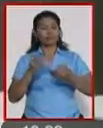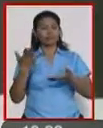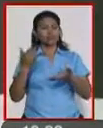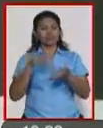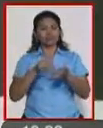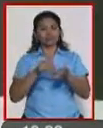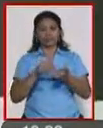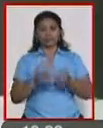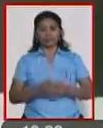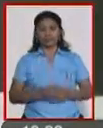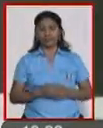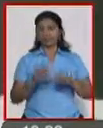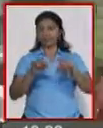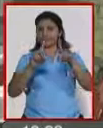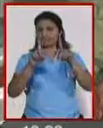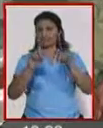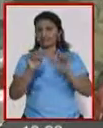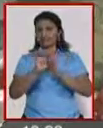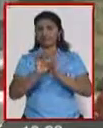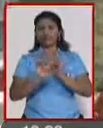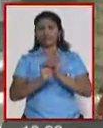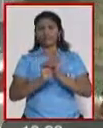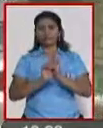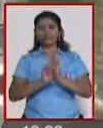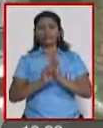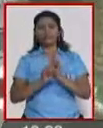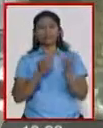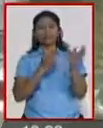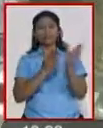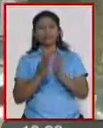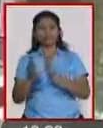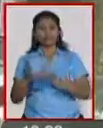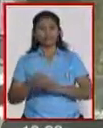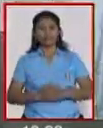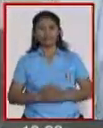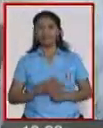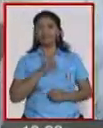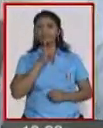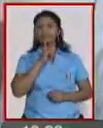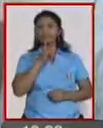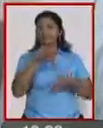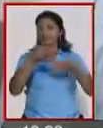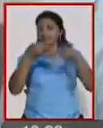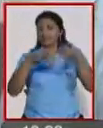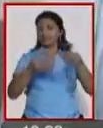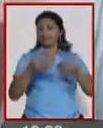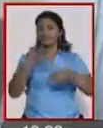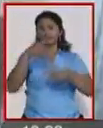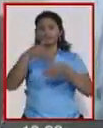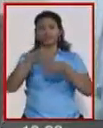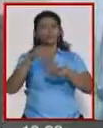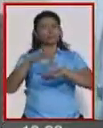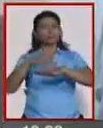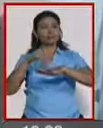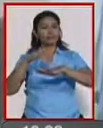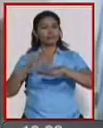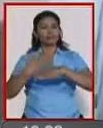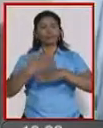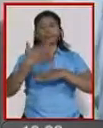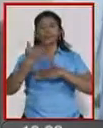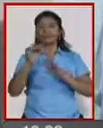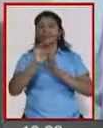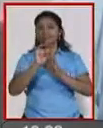la realización de la consulta por estatutos y cartas orgánicas. Reafirmar la decisión del órgano electoral de convocar al